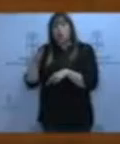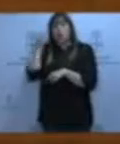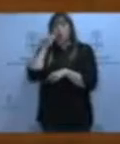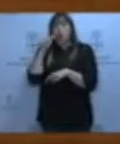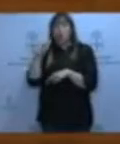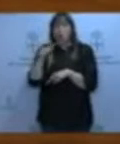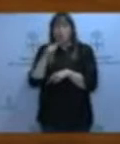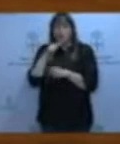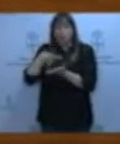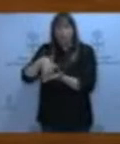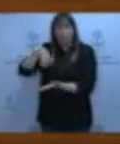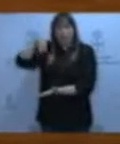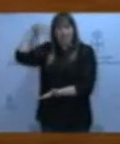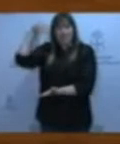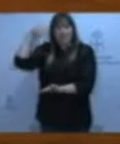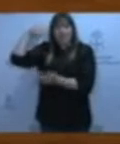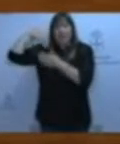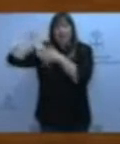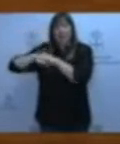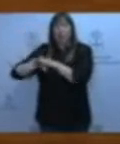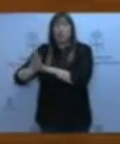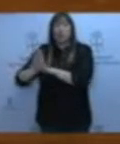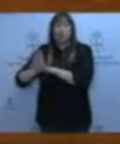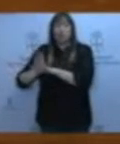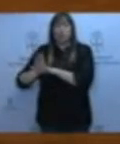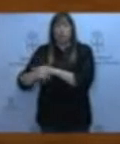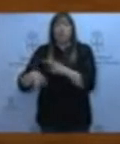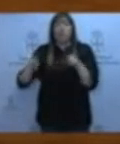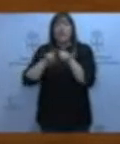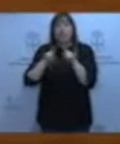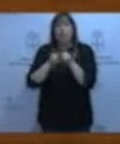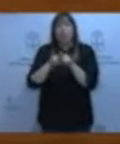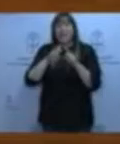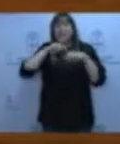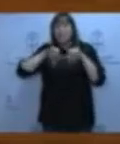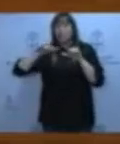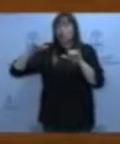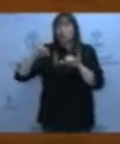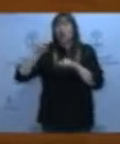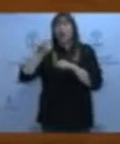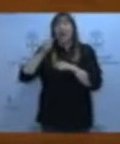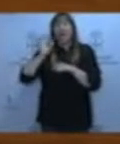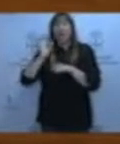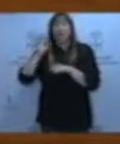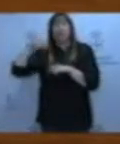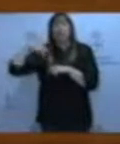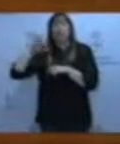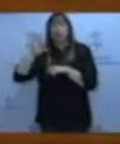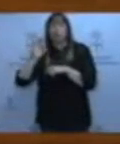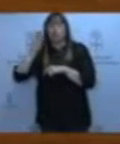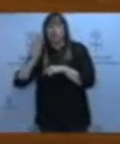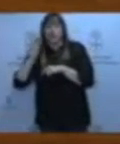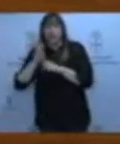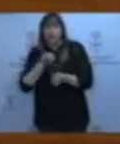un paralelismo muy interesante, tal y como recoge la crónica de Alfonso III, entre el Arca Dei y el Arca de las Reliquias asturiana y,